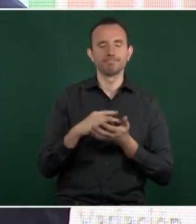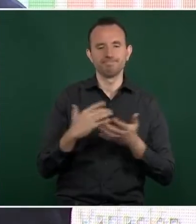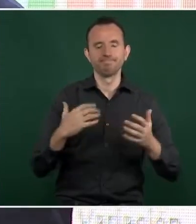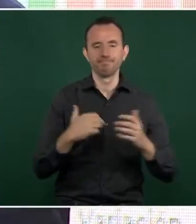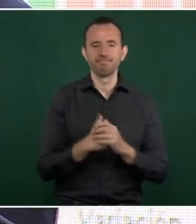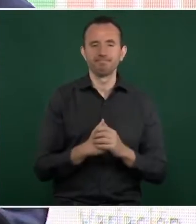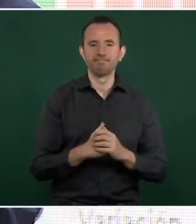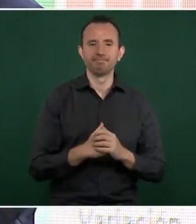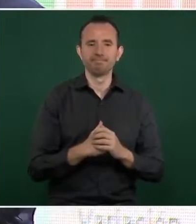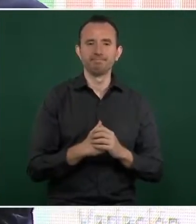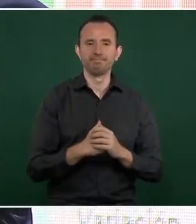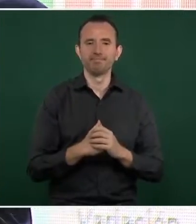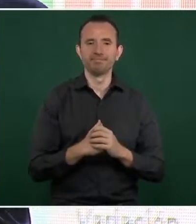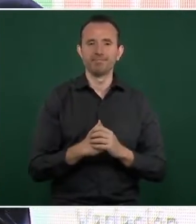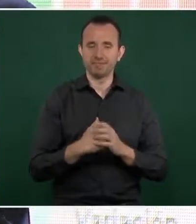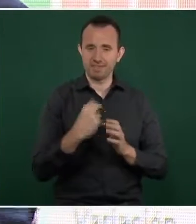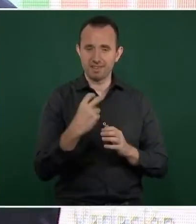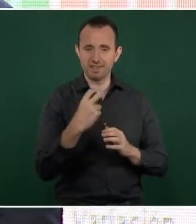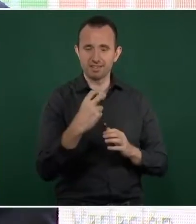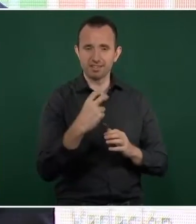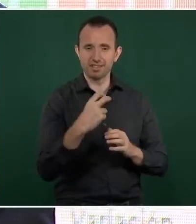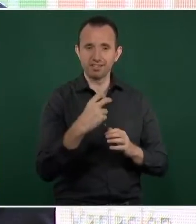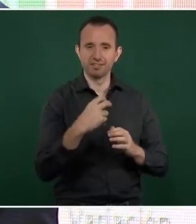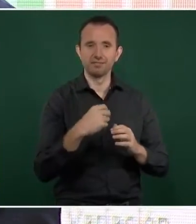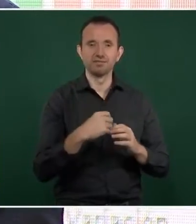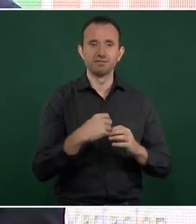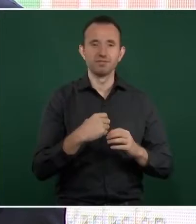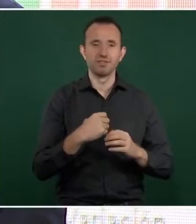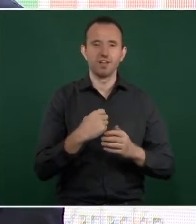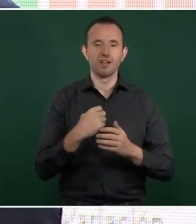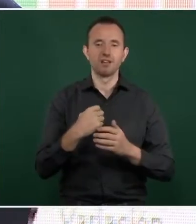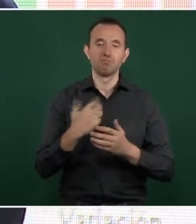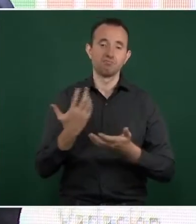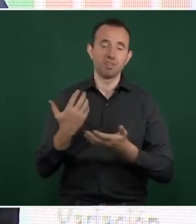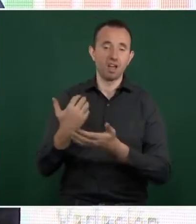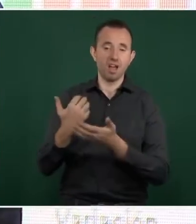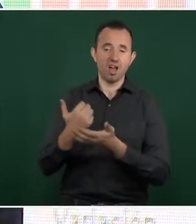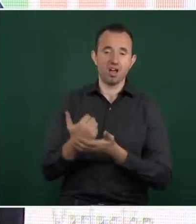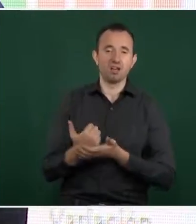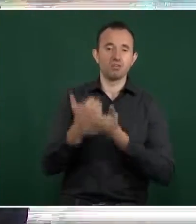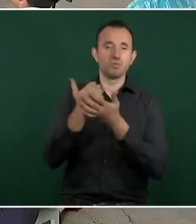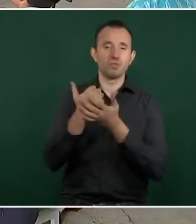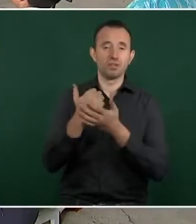que eso es lo que nos ayuda. Si no,